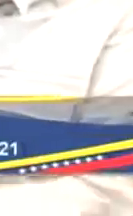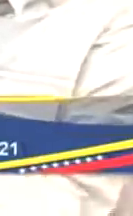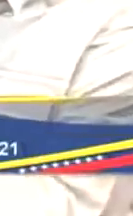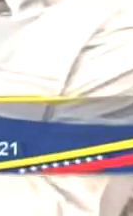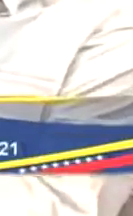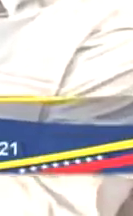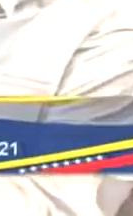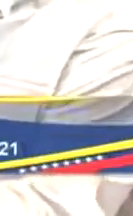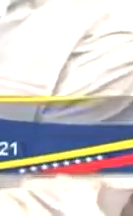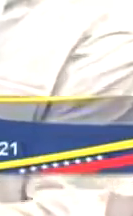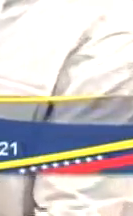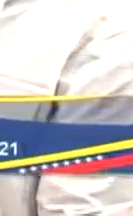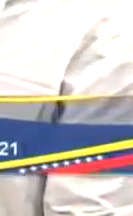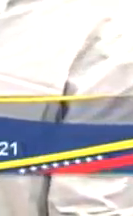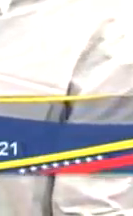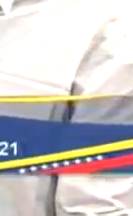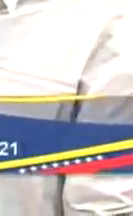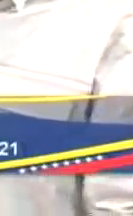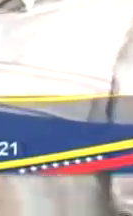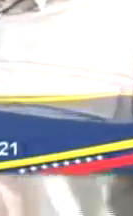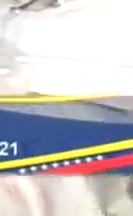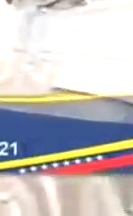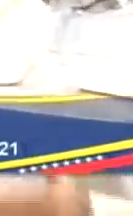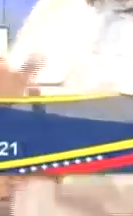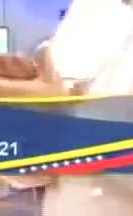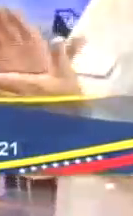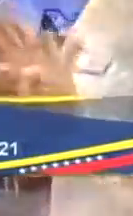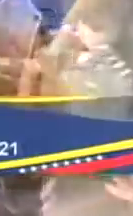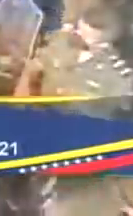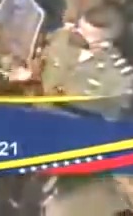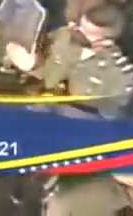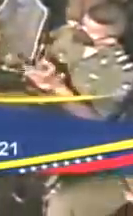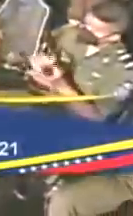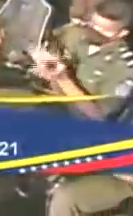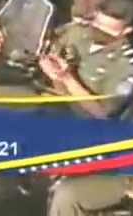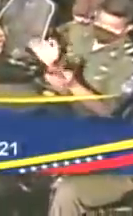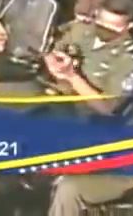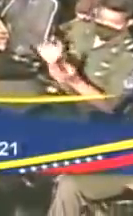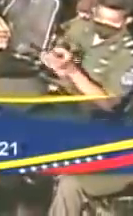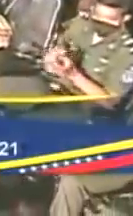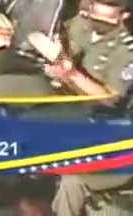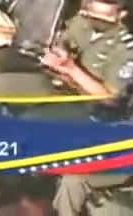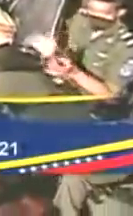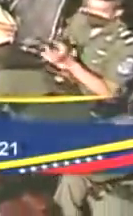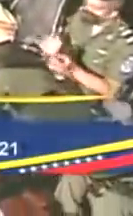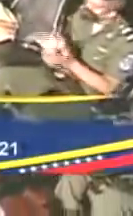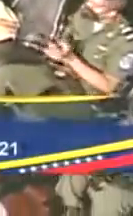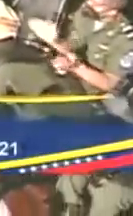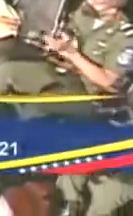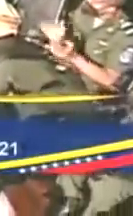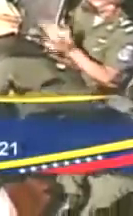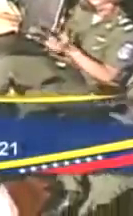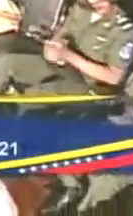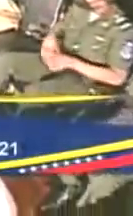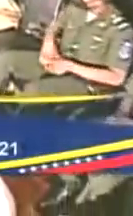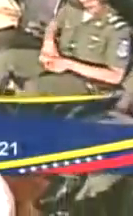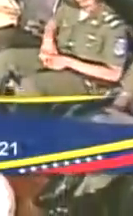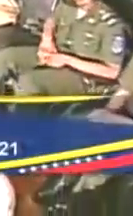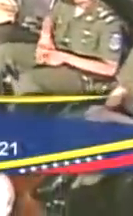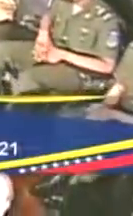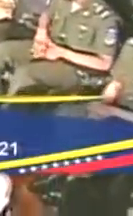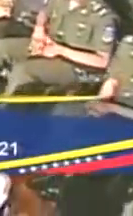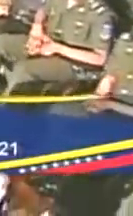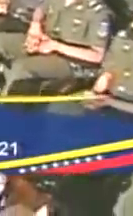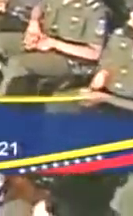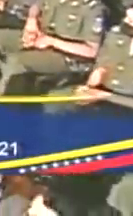Mayora, una señora de 32 años de edad, magíster en inmunología básica. Recibe Douglas Alexander Silva Duarte, licenciado en biología,